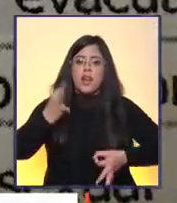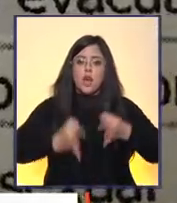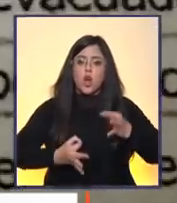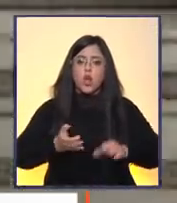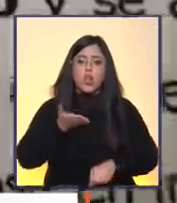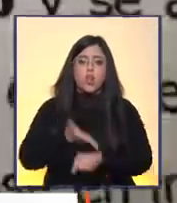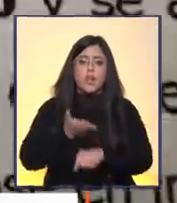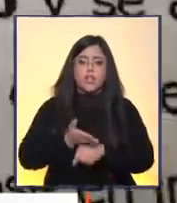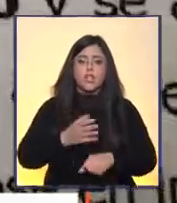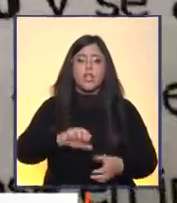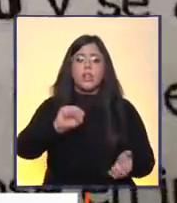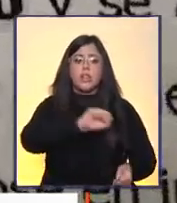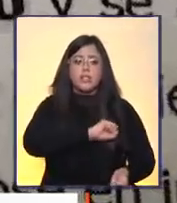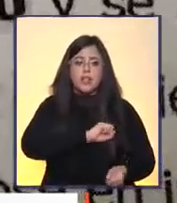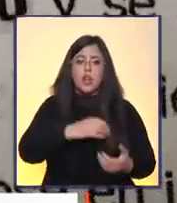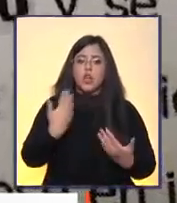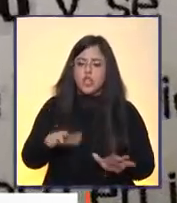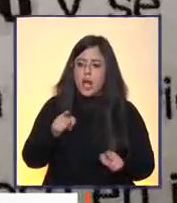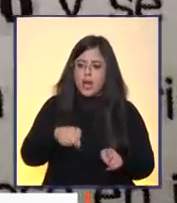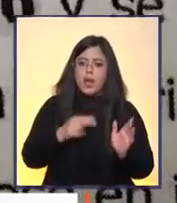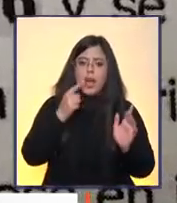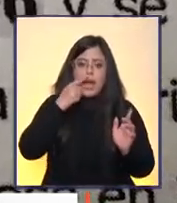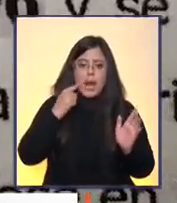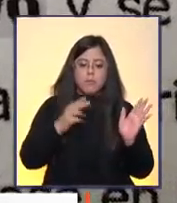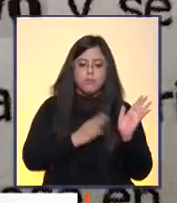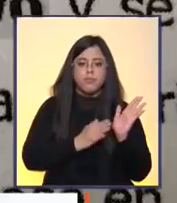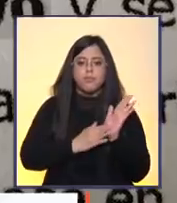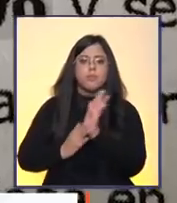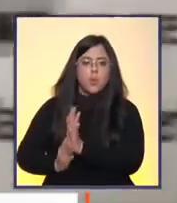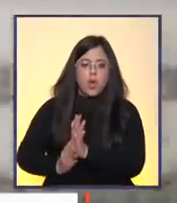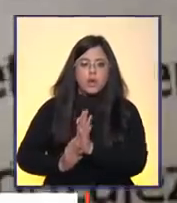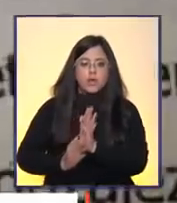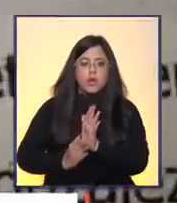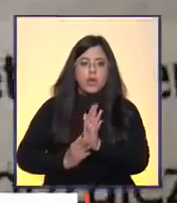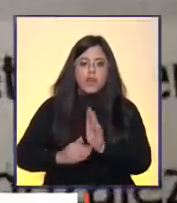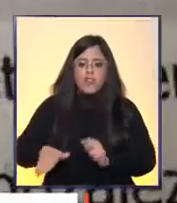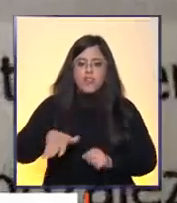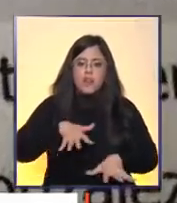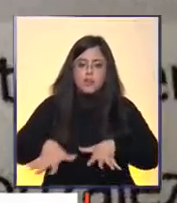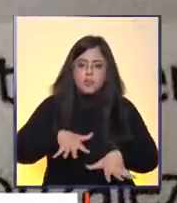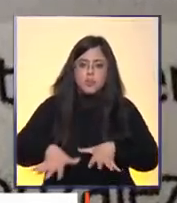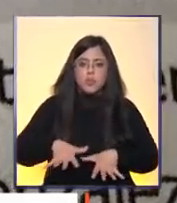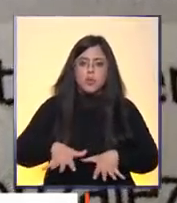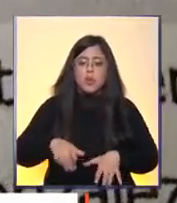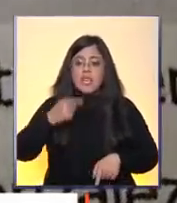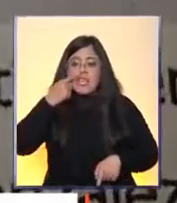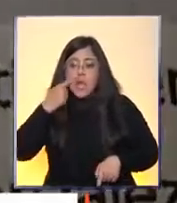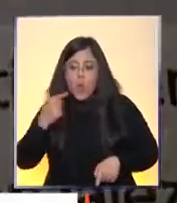logra acreditar que las acciones impropias contra las funcionarias sí existieron.